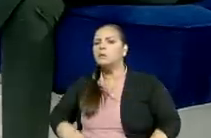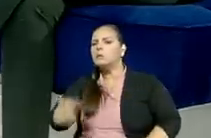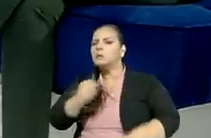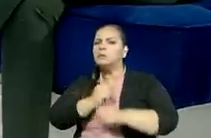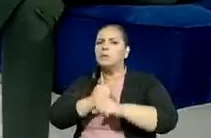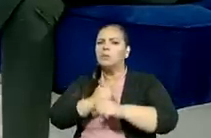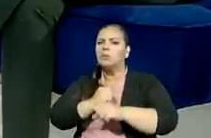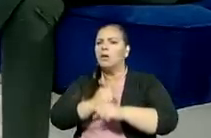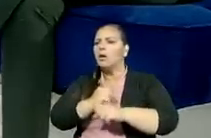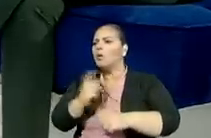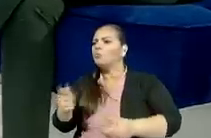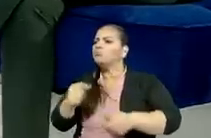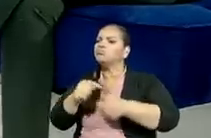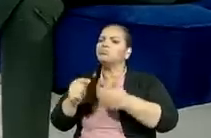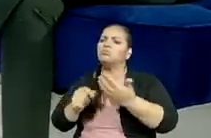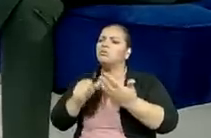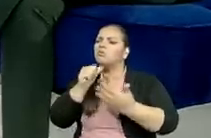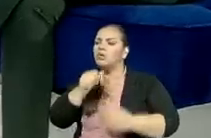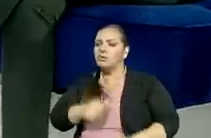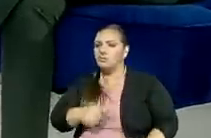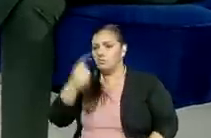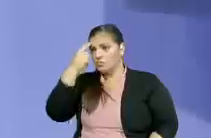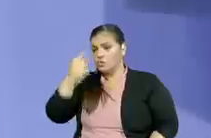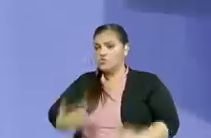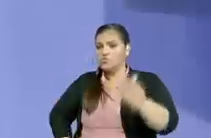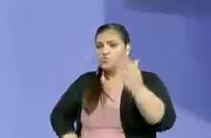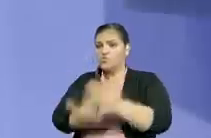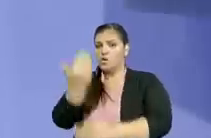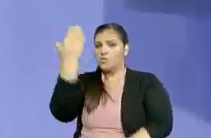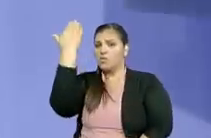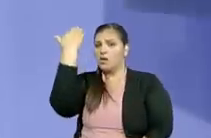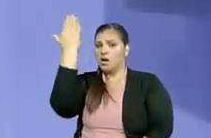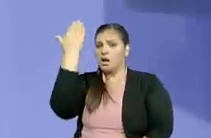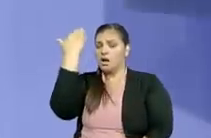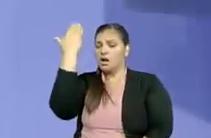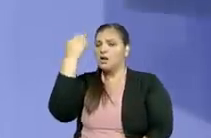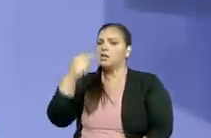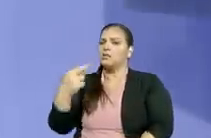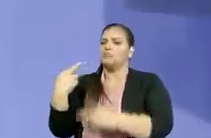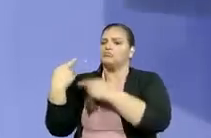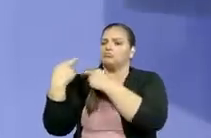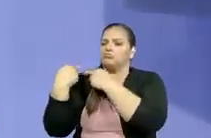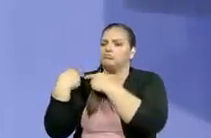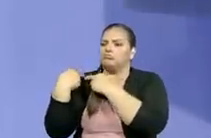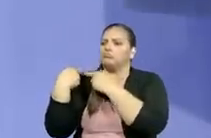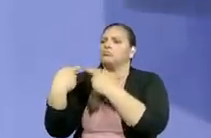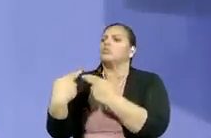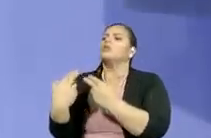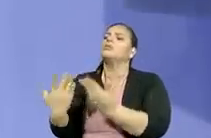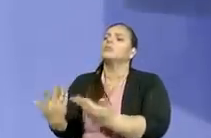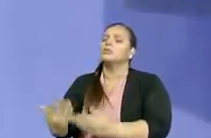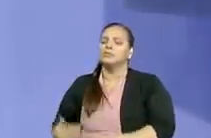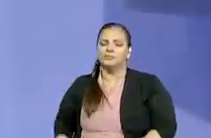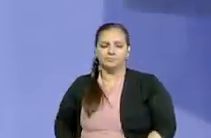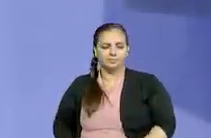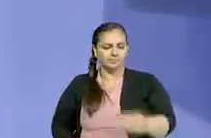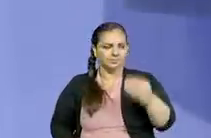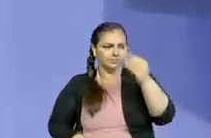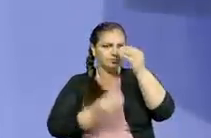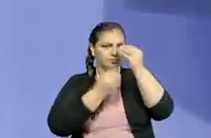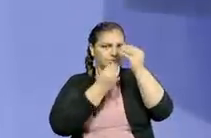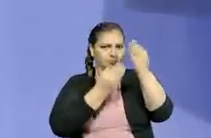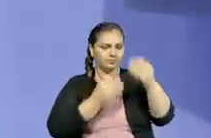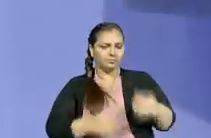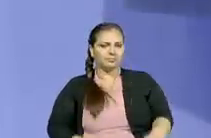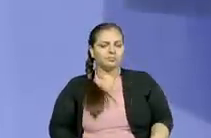qué falta, qué se podría corregir por parte de quien le suceda en el sillón de Olmedo? El primer deber del que